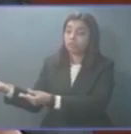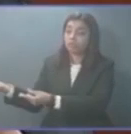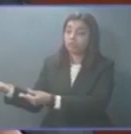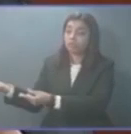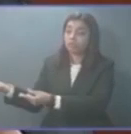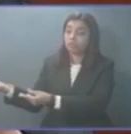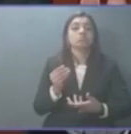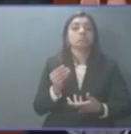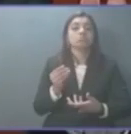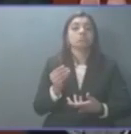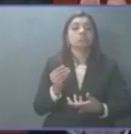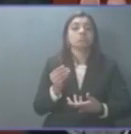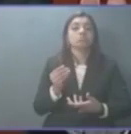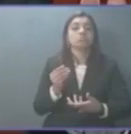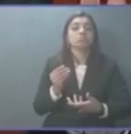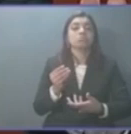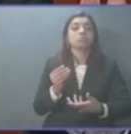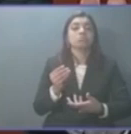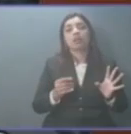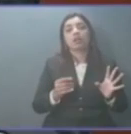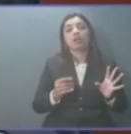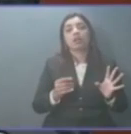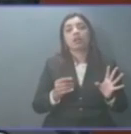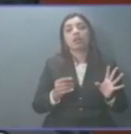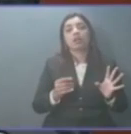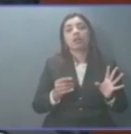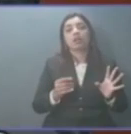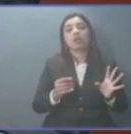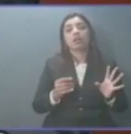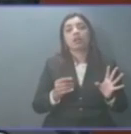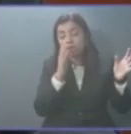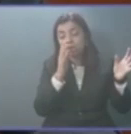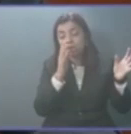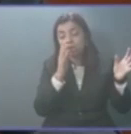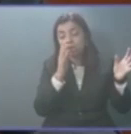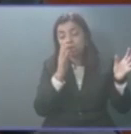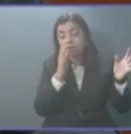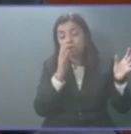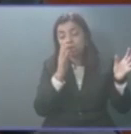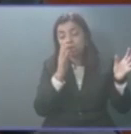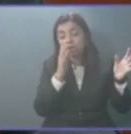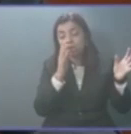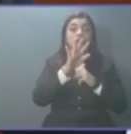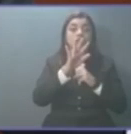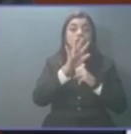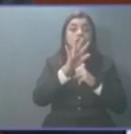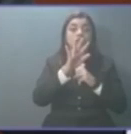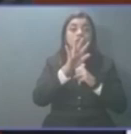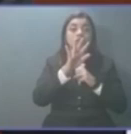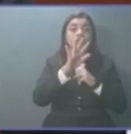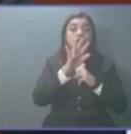muy probable, creo yo, no puedo hablar por todos mis colegas, pero es muy probable que existan los 56 votos para superar ese